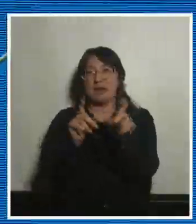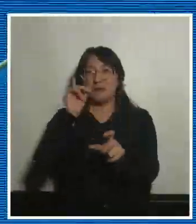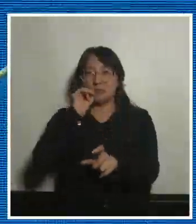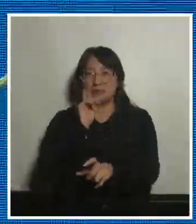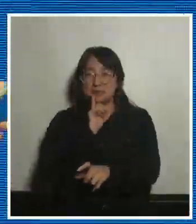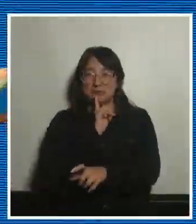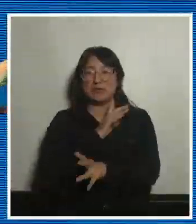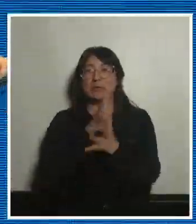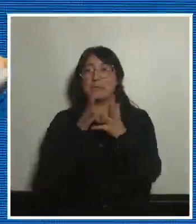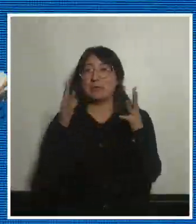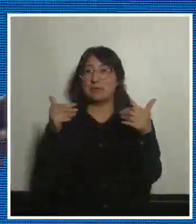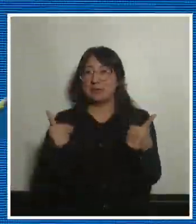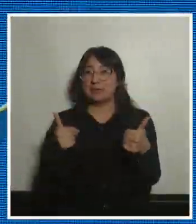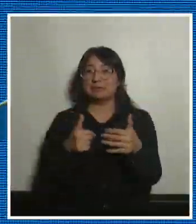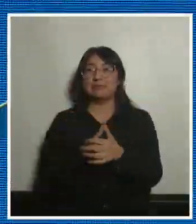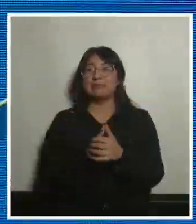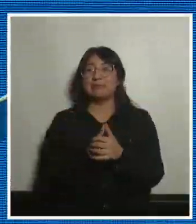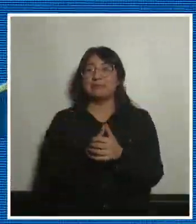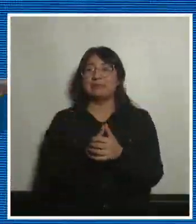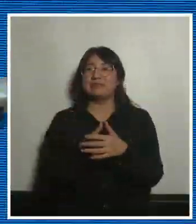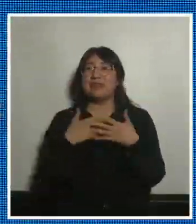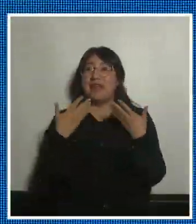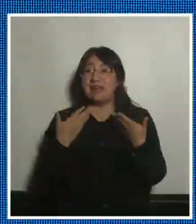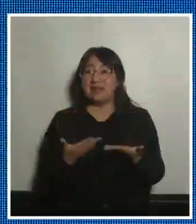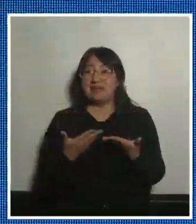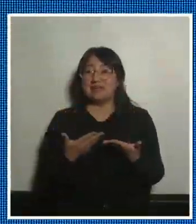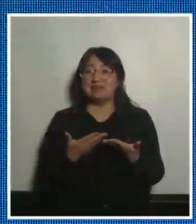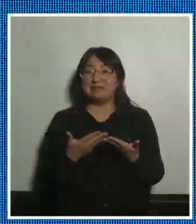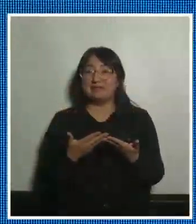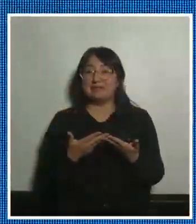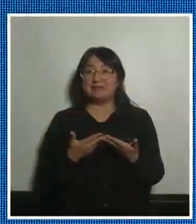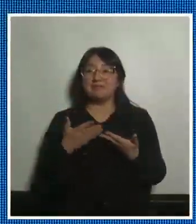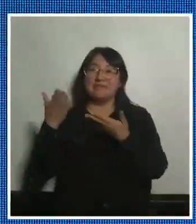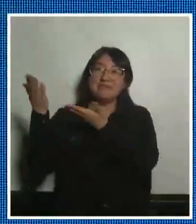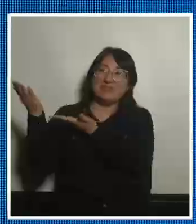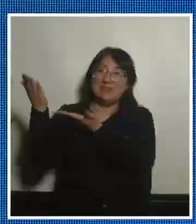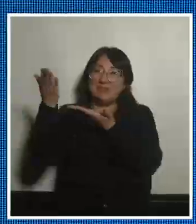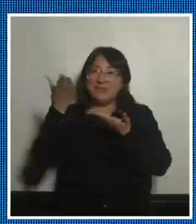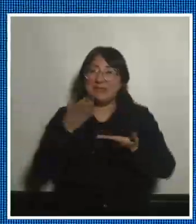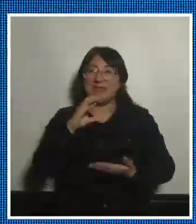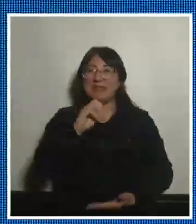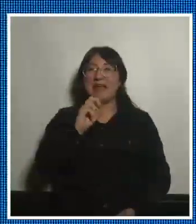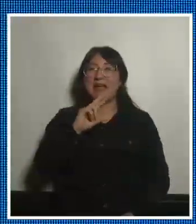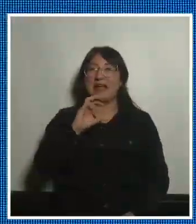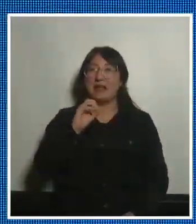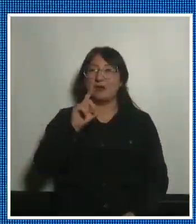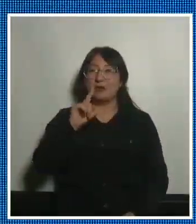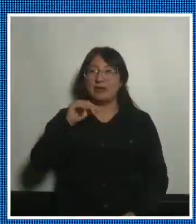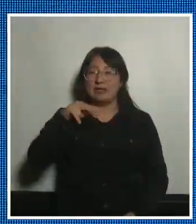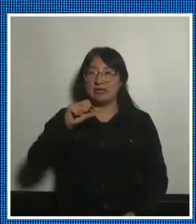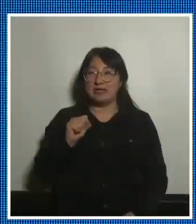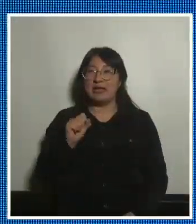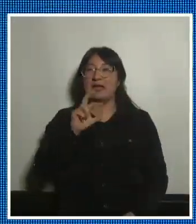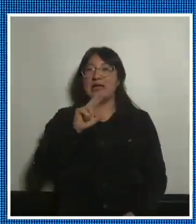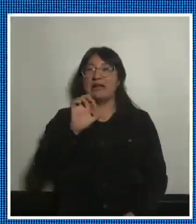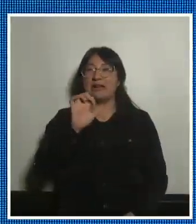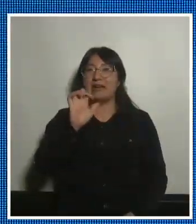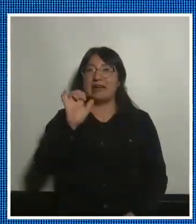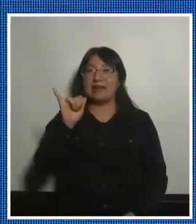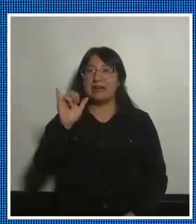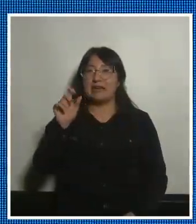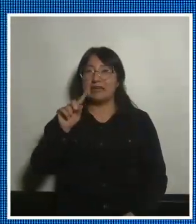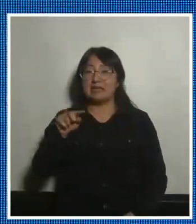Bien, a continuación le damos la bienvenida a Carolina Martínez Reyes. Ella